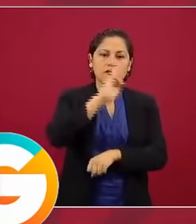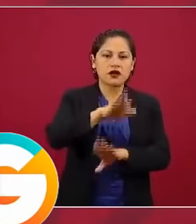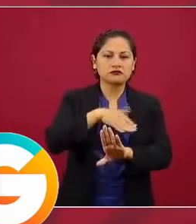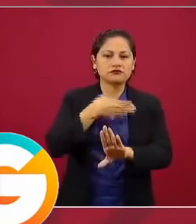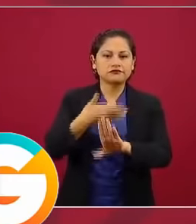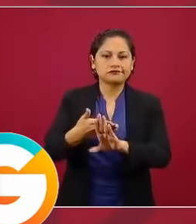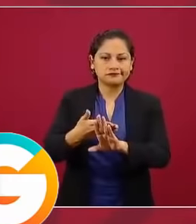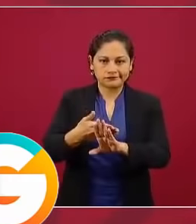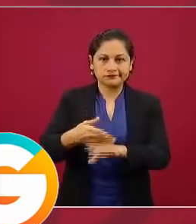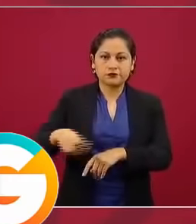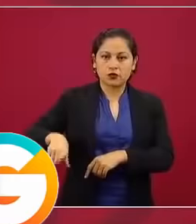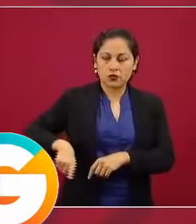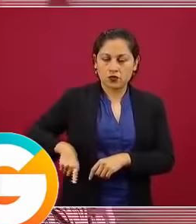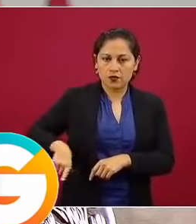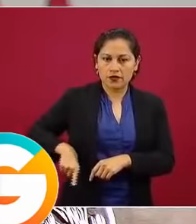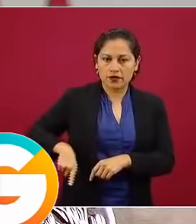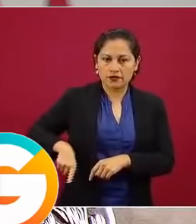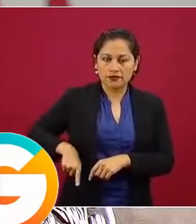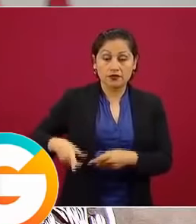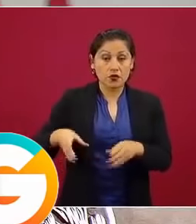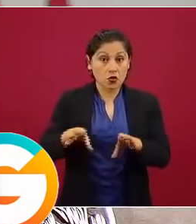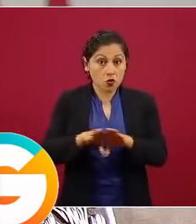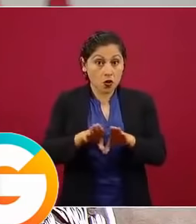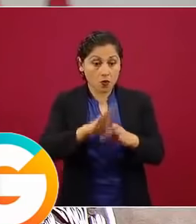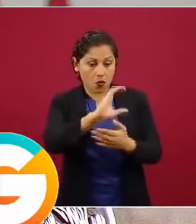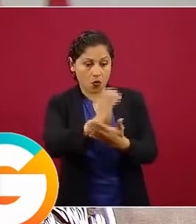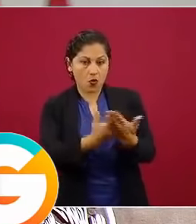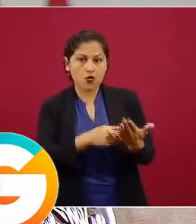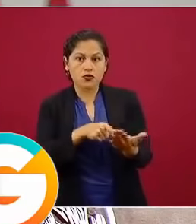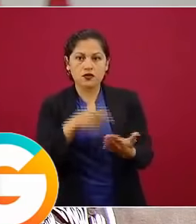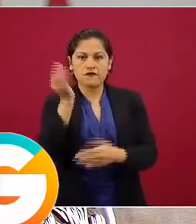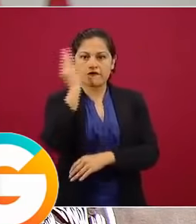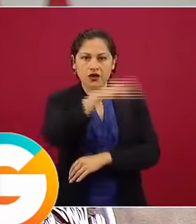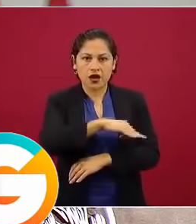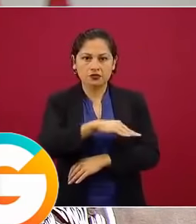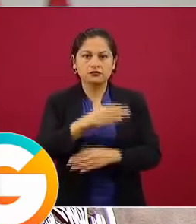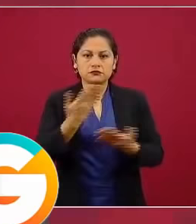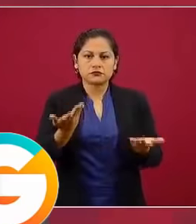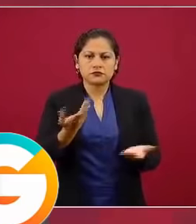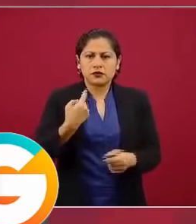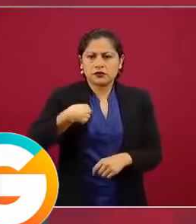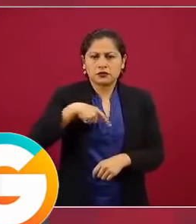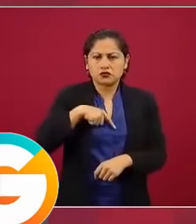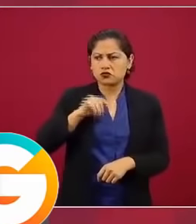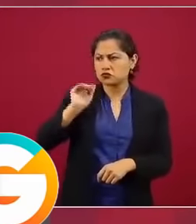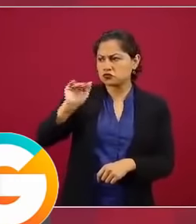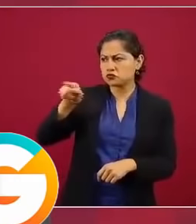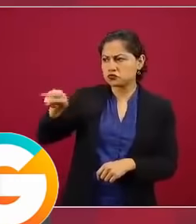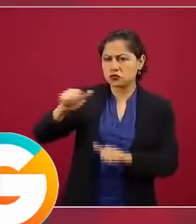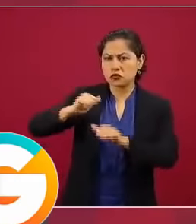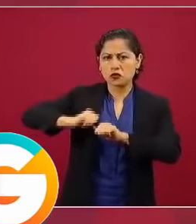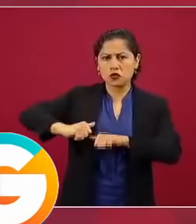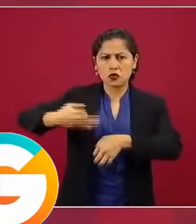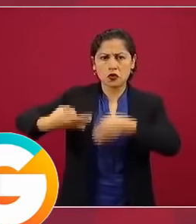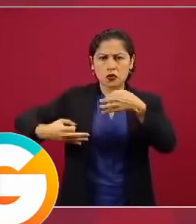mediante estos contratos. Y queremos que la autoridad competente investigue.